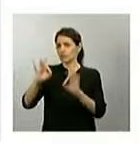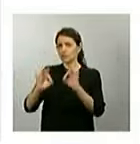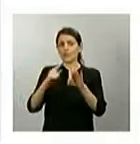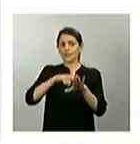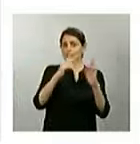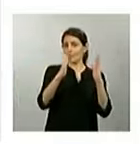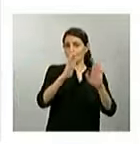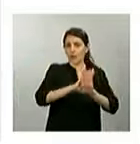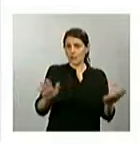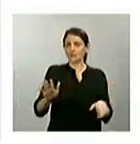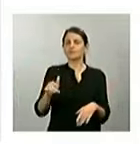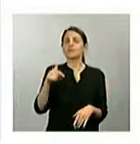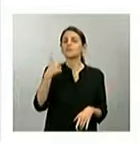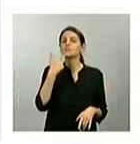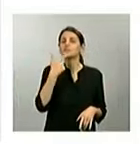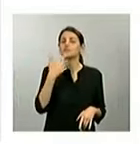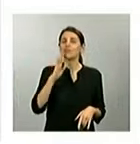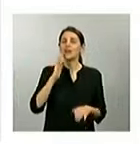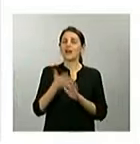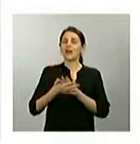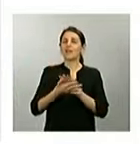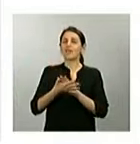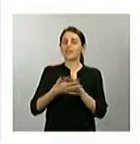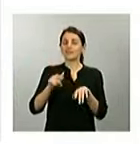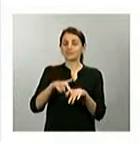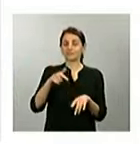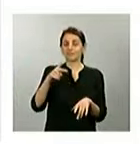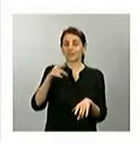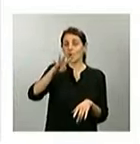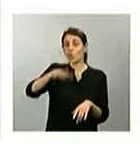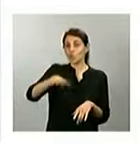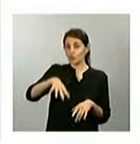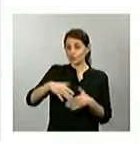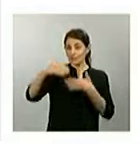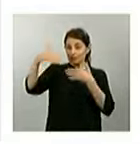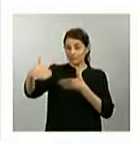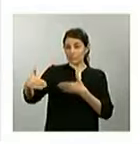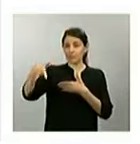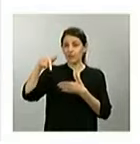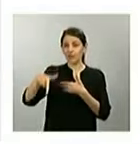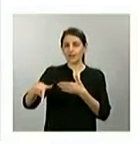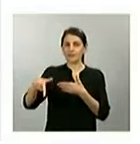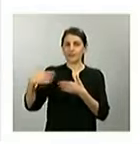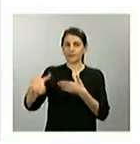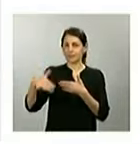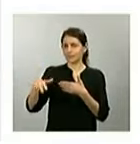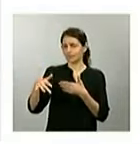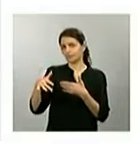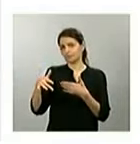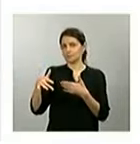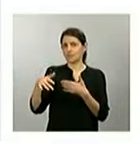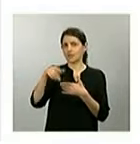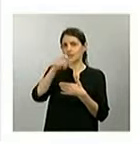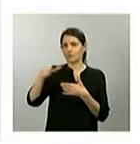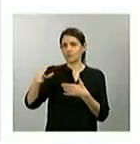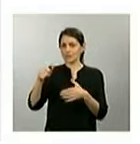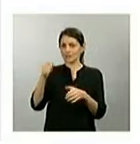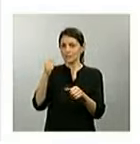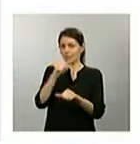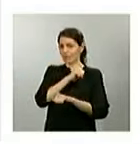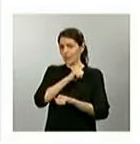también se destruyeron en cuatro o cinco meses una cantidad similar de personas también fueron dos